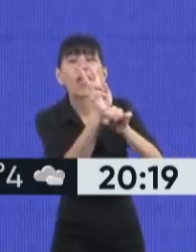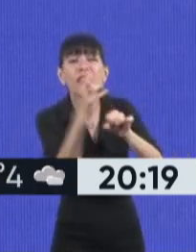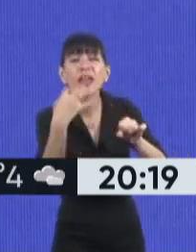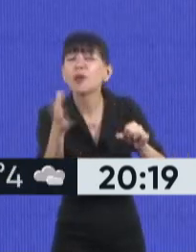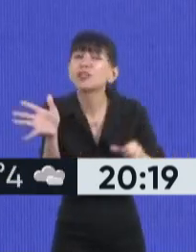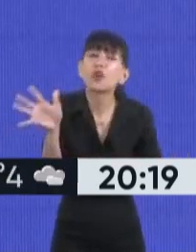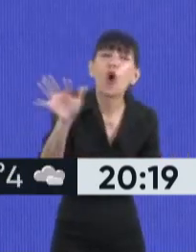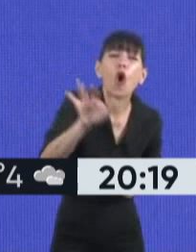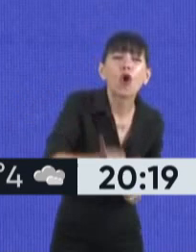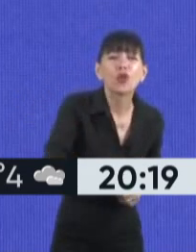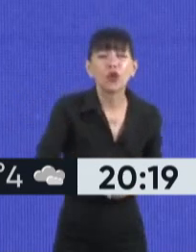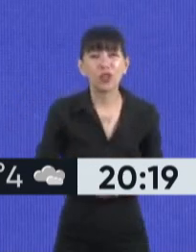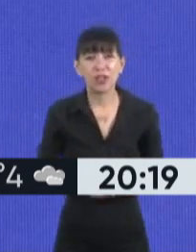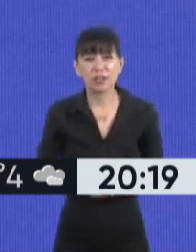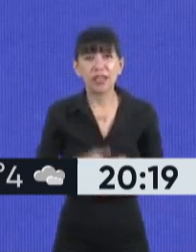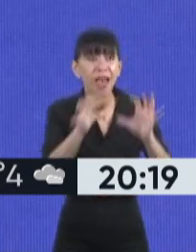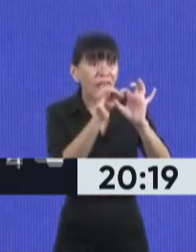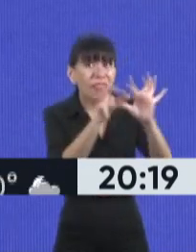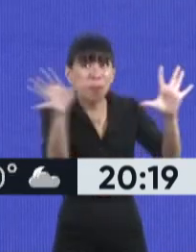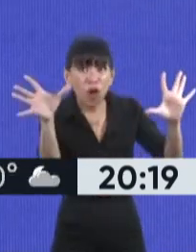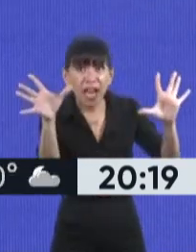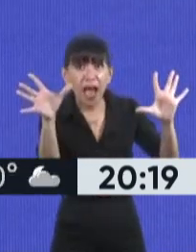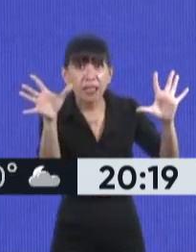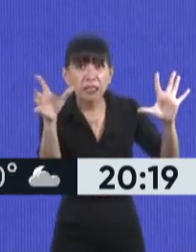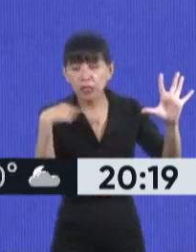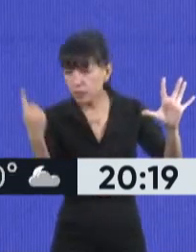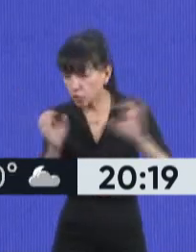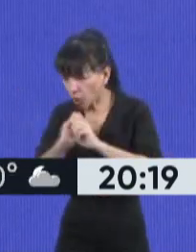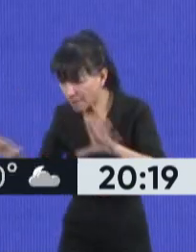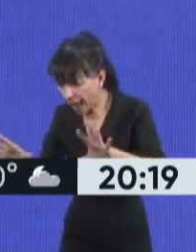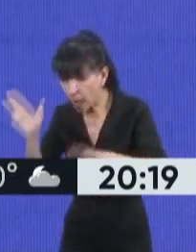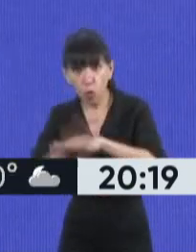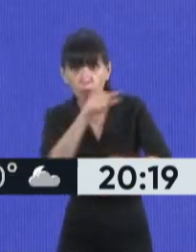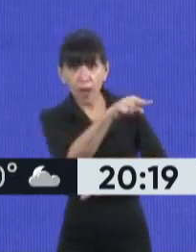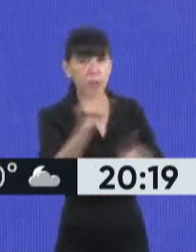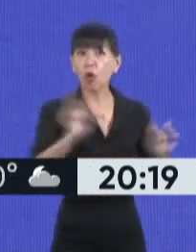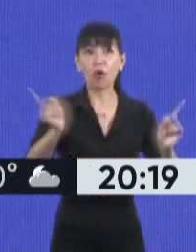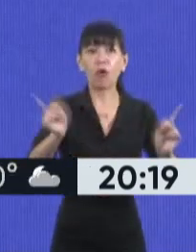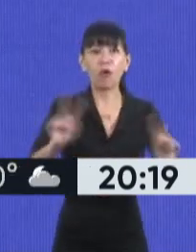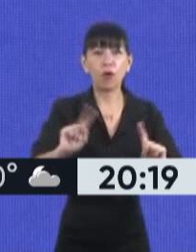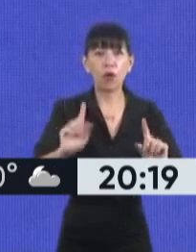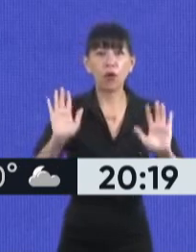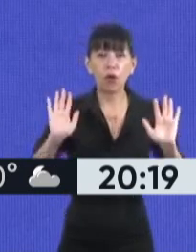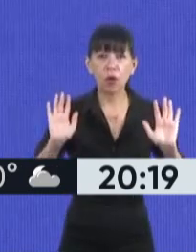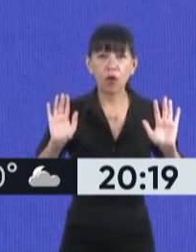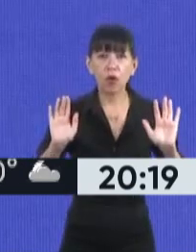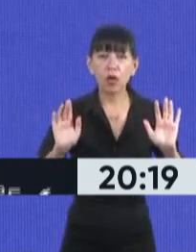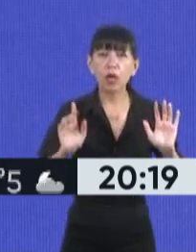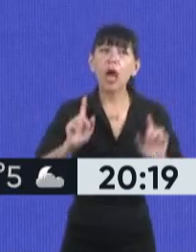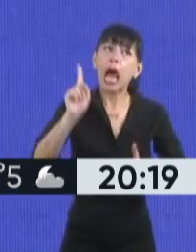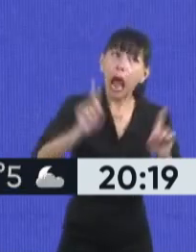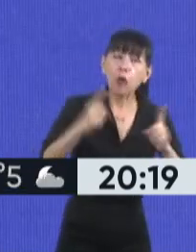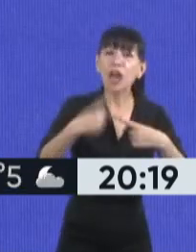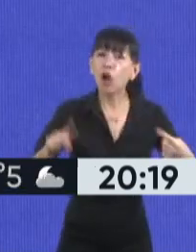No es la democracia la culpable de lo que nos pasa, No. Va a haber una parte de malas prácticas